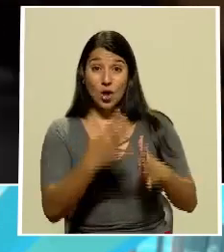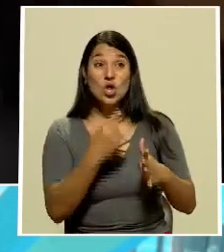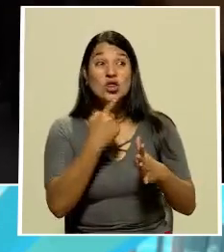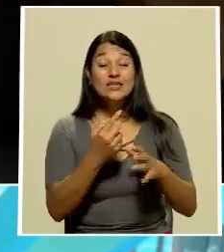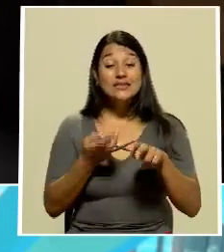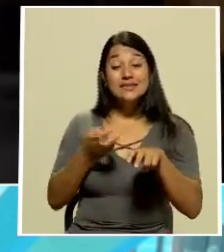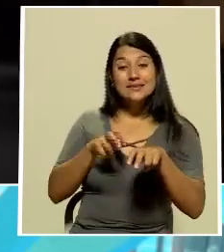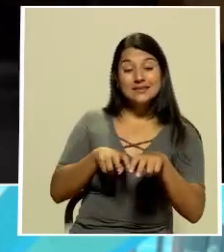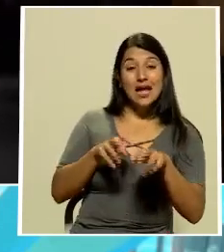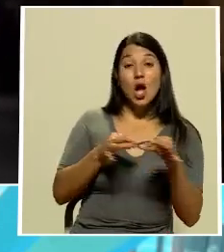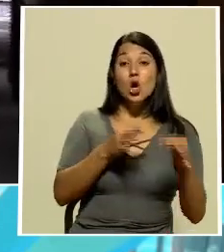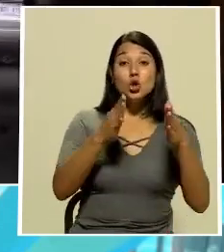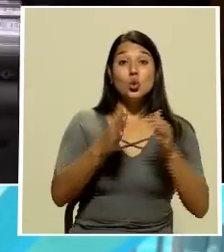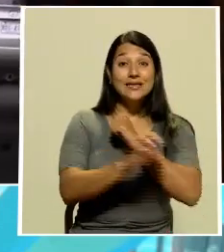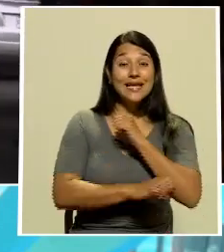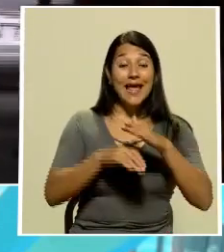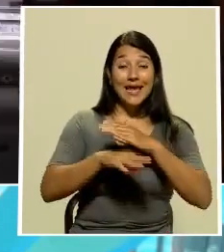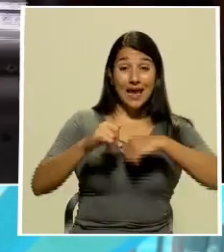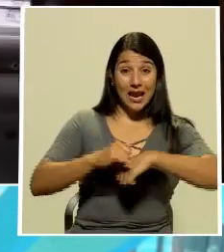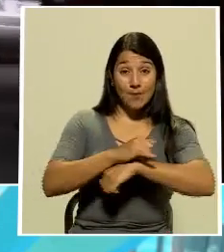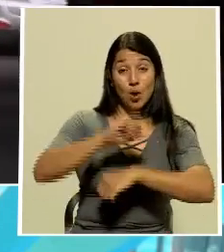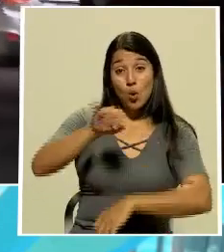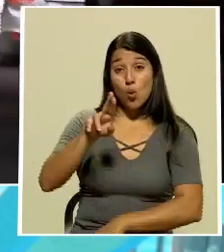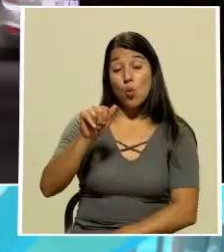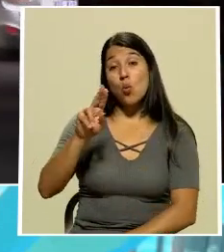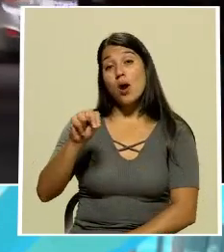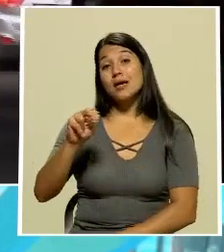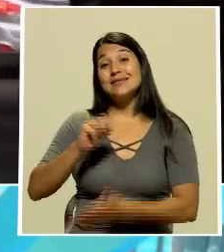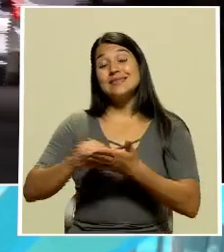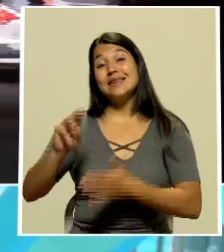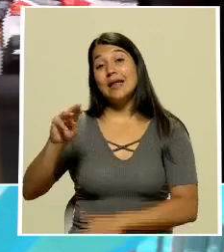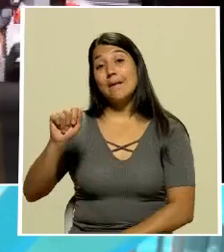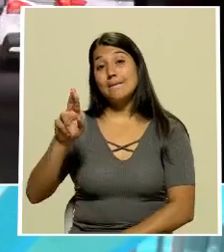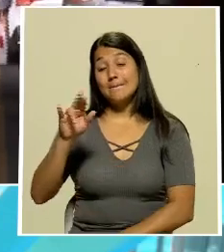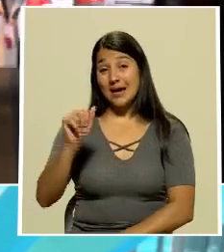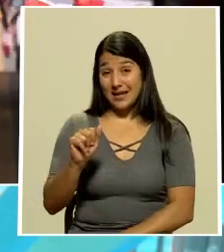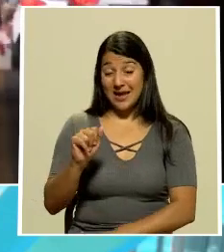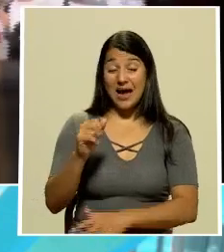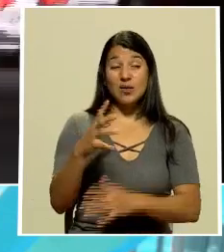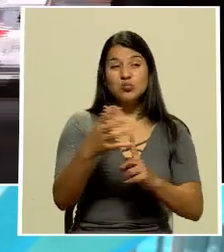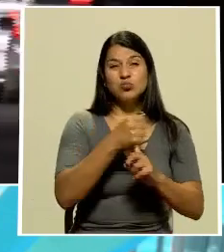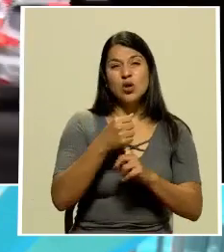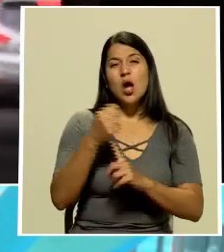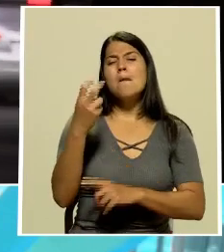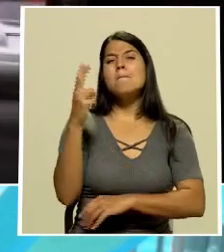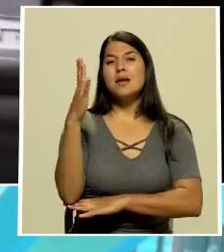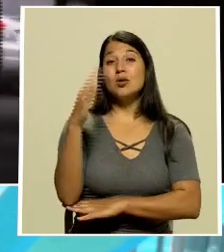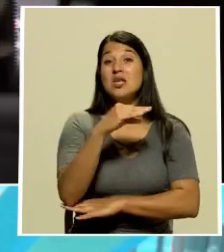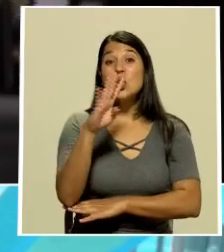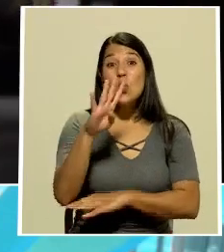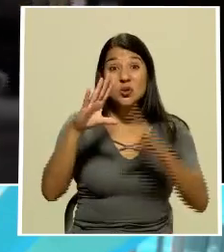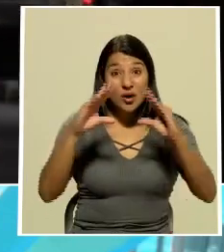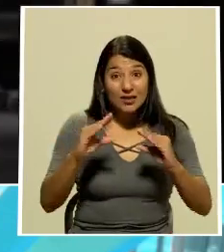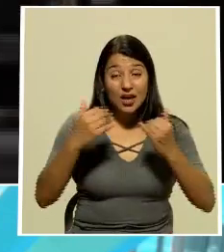turista extranjero en el aeropuerto Juan Santamaría a eso del mediodía, y a las 4 de la tarde, cuando lo entrevistamos en este sector, todavía no había salido de